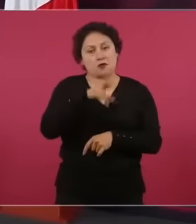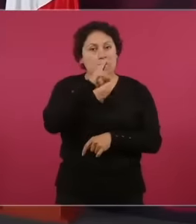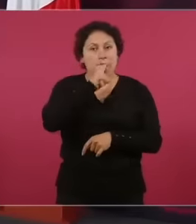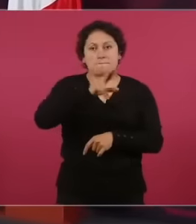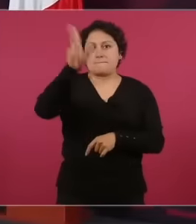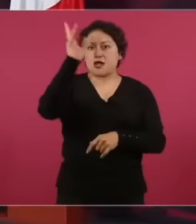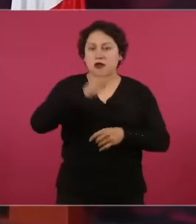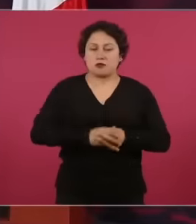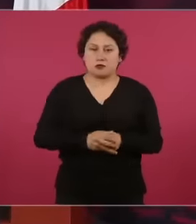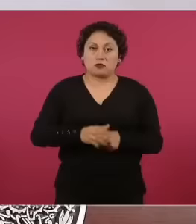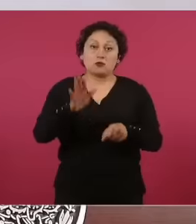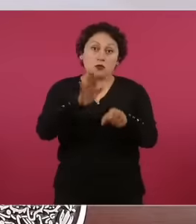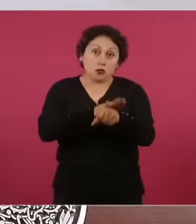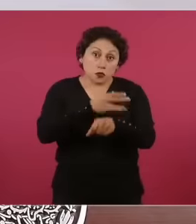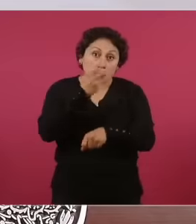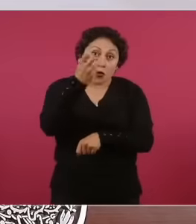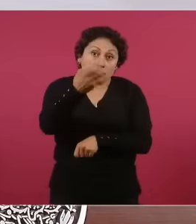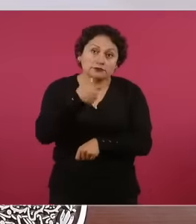en abono a él,